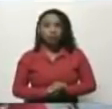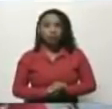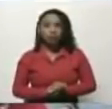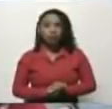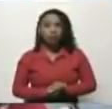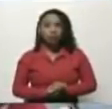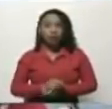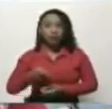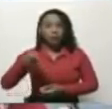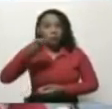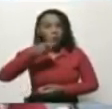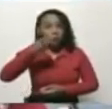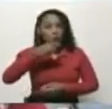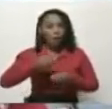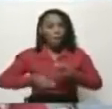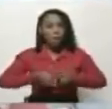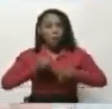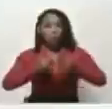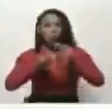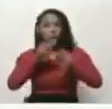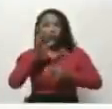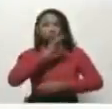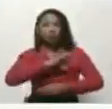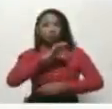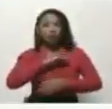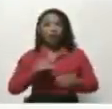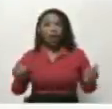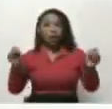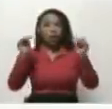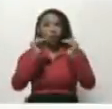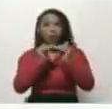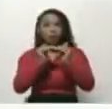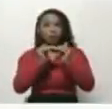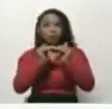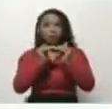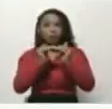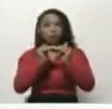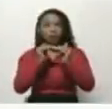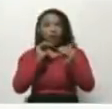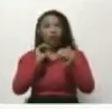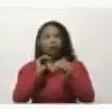La búsqueda de la construcción de una sociedad igualitaria,